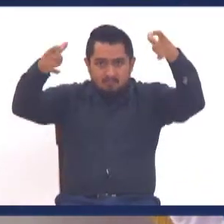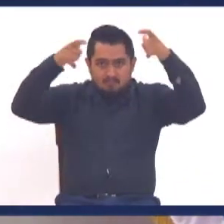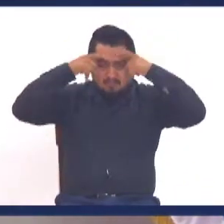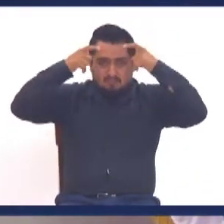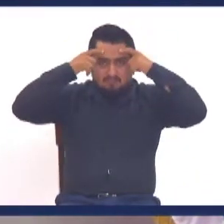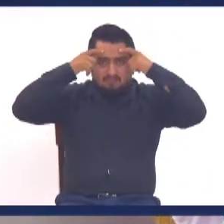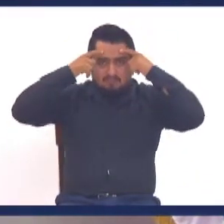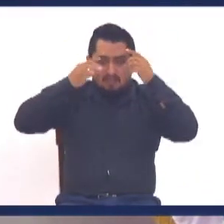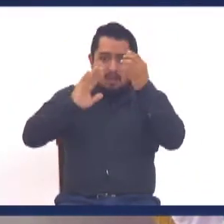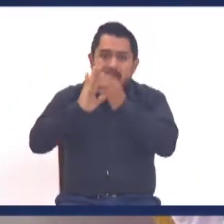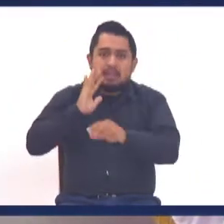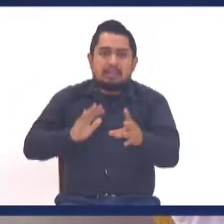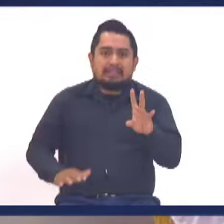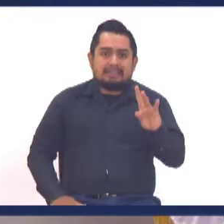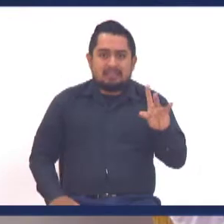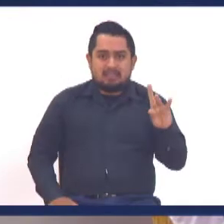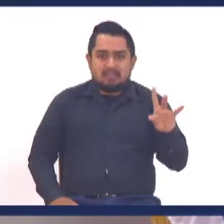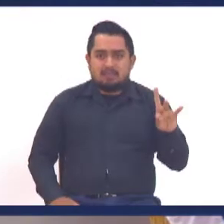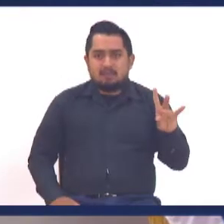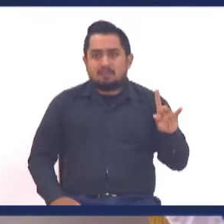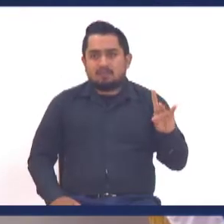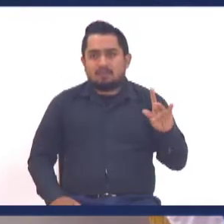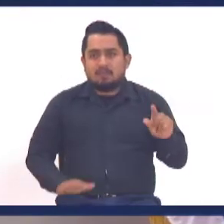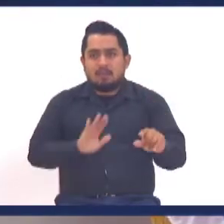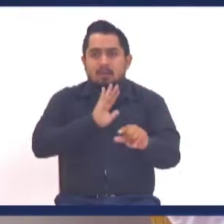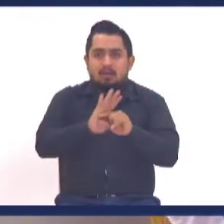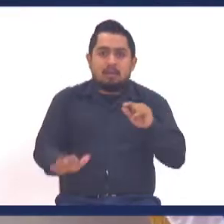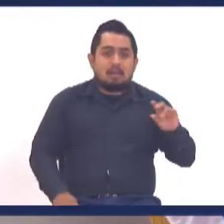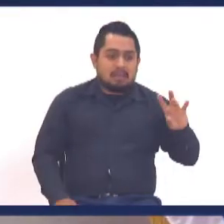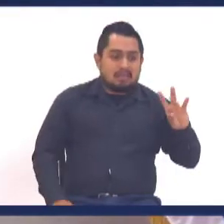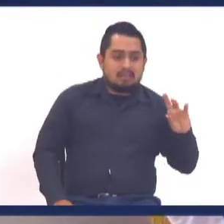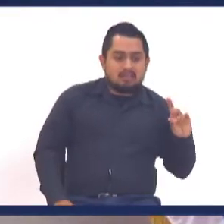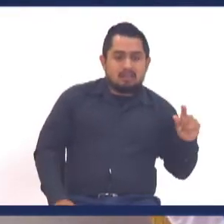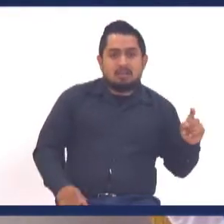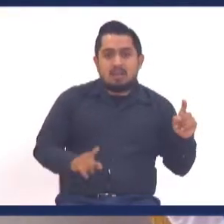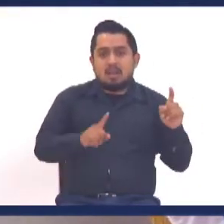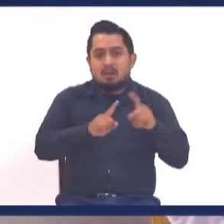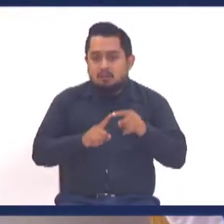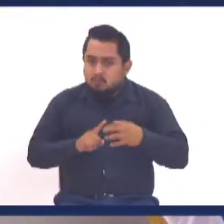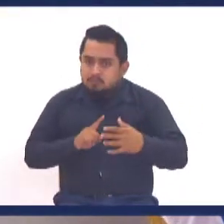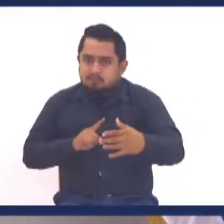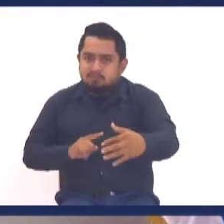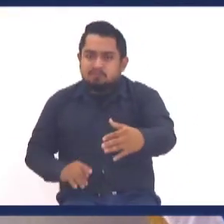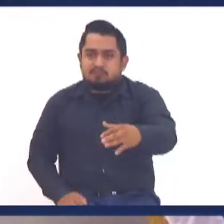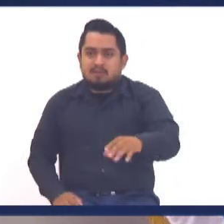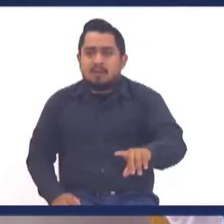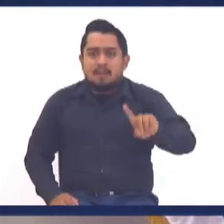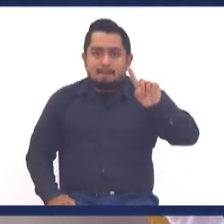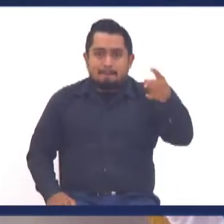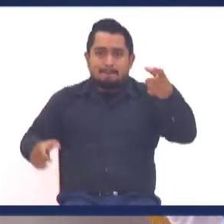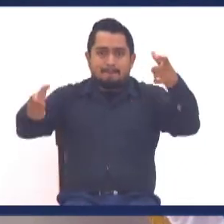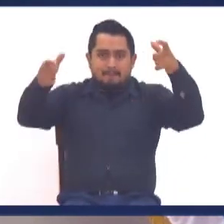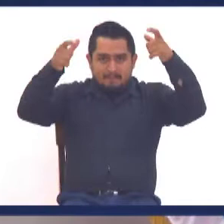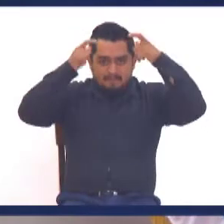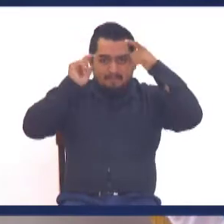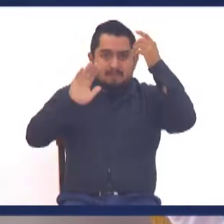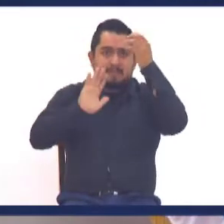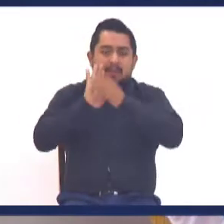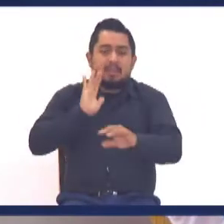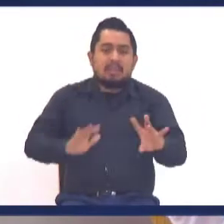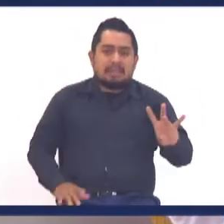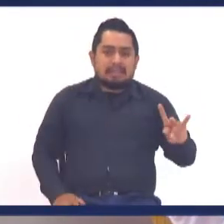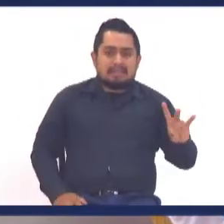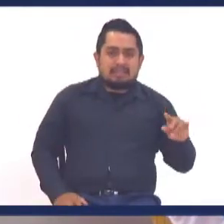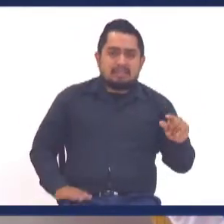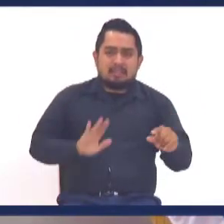de reyes capítulo 17 por cierto versículo 17 en adelante reyes primer libro de reyes 17 17 es